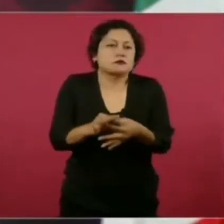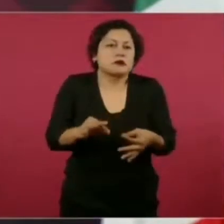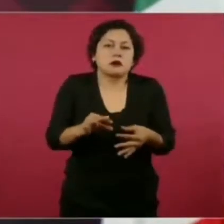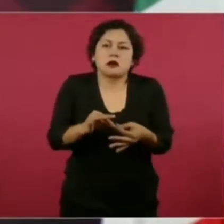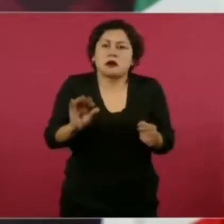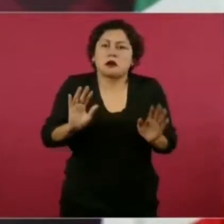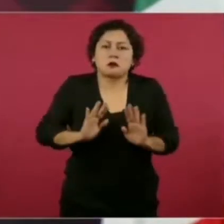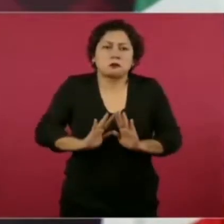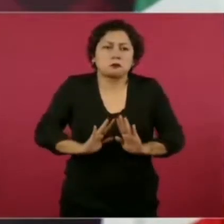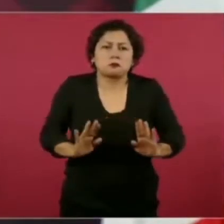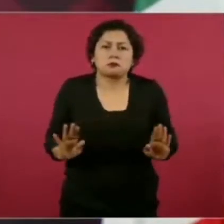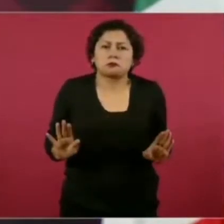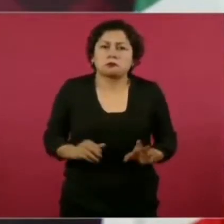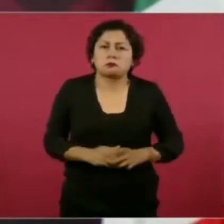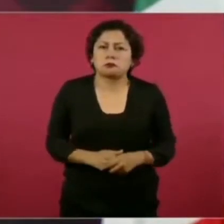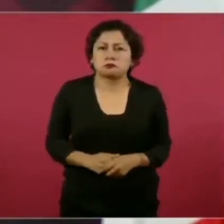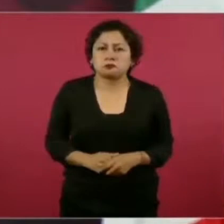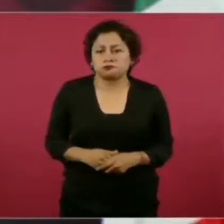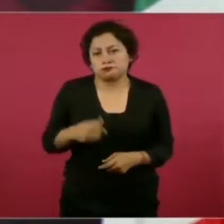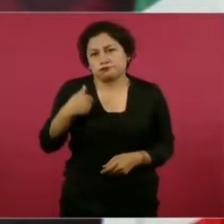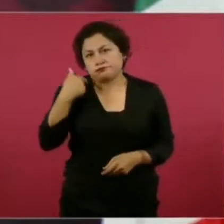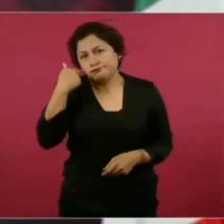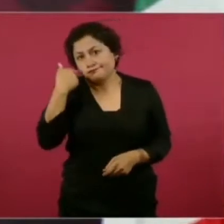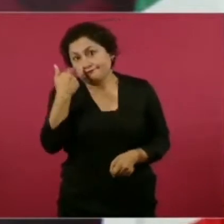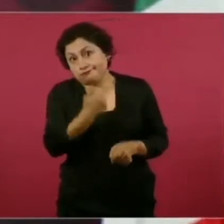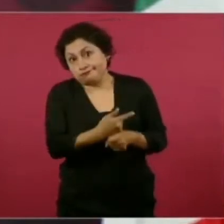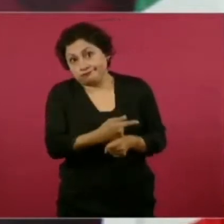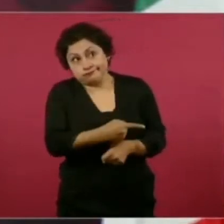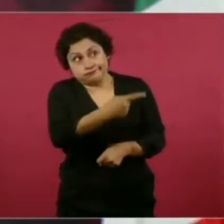de que están muy desesperados